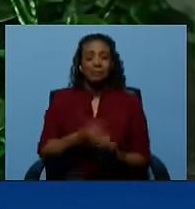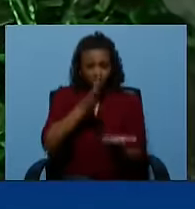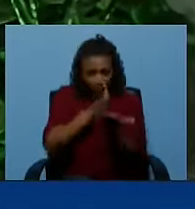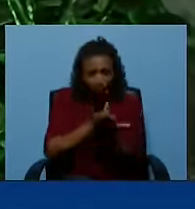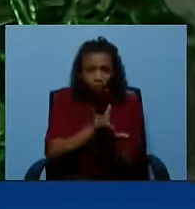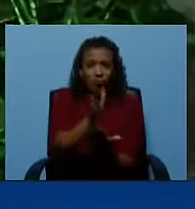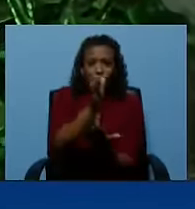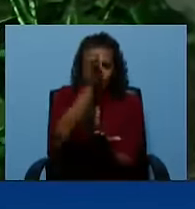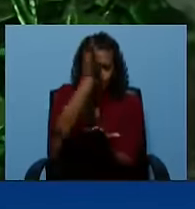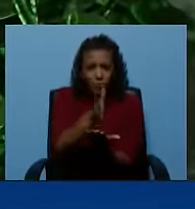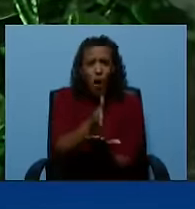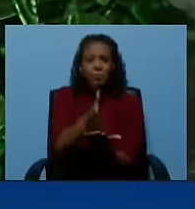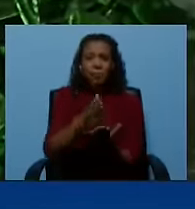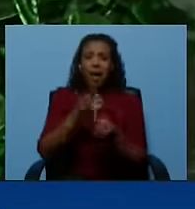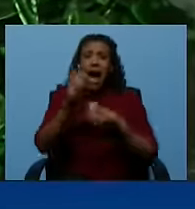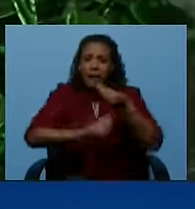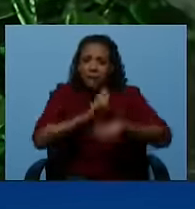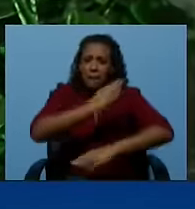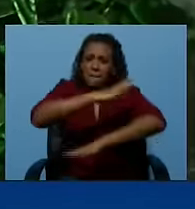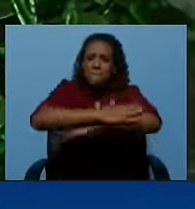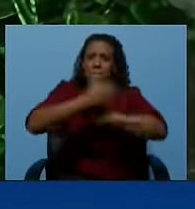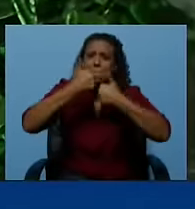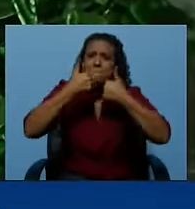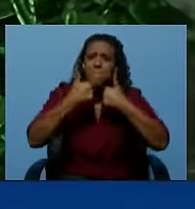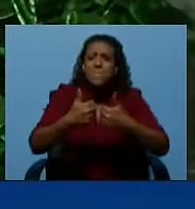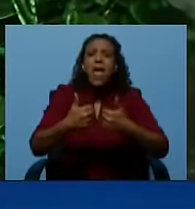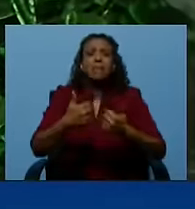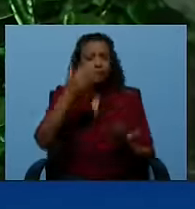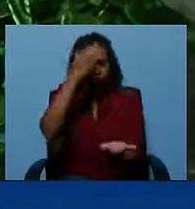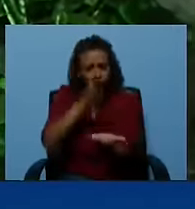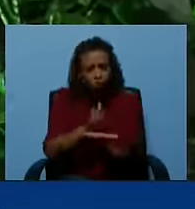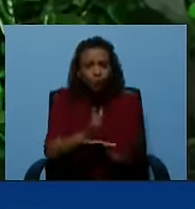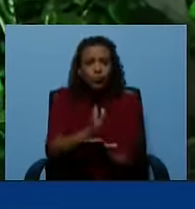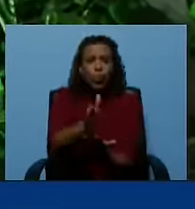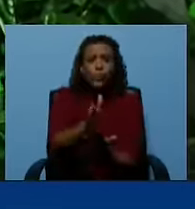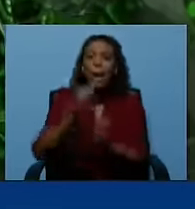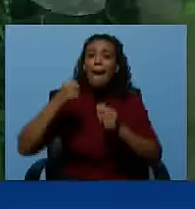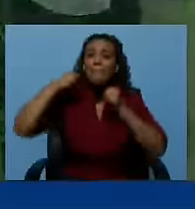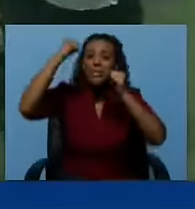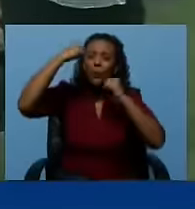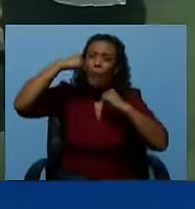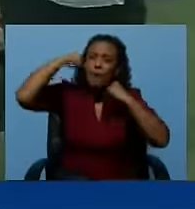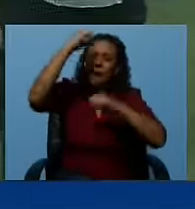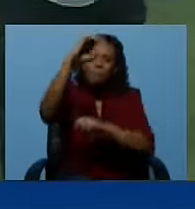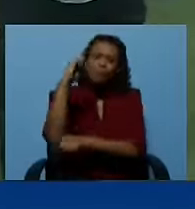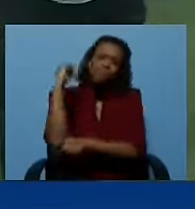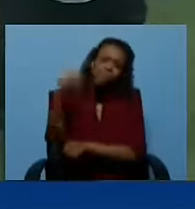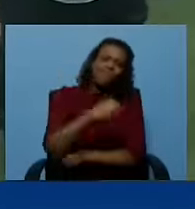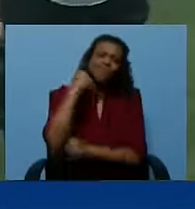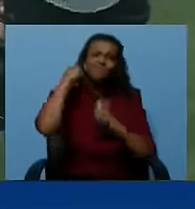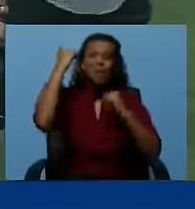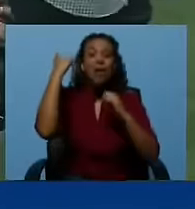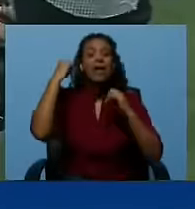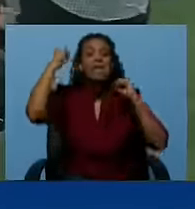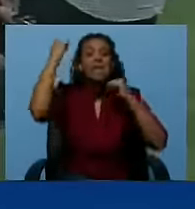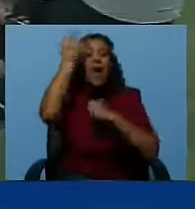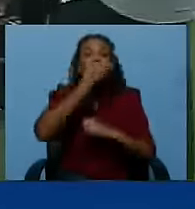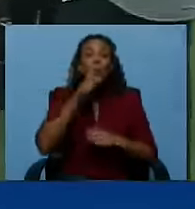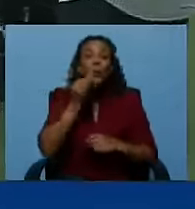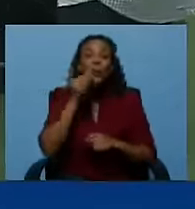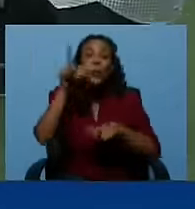Estamos en el camino correcto y estamos de victoria en victoria. ¡Que viva la juventud